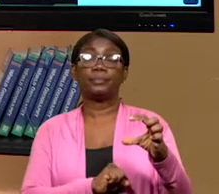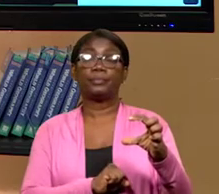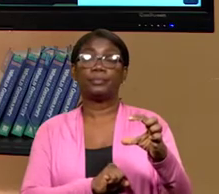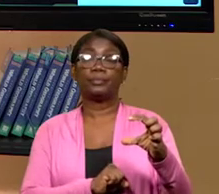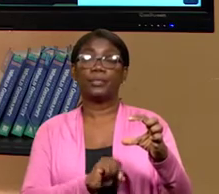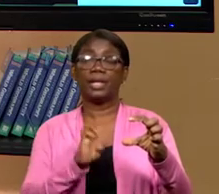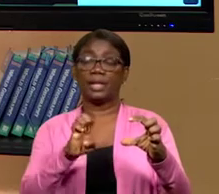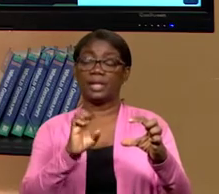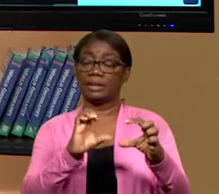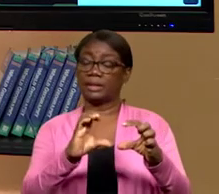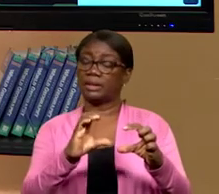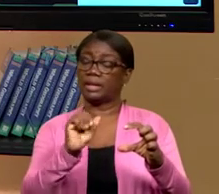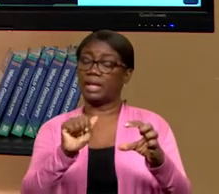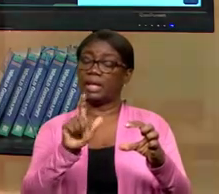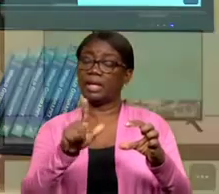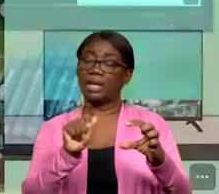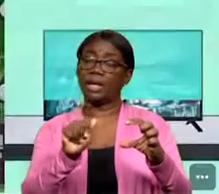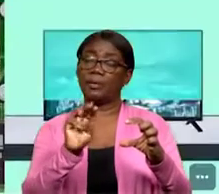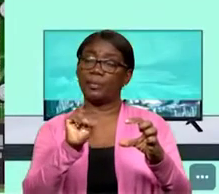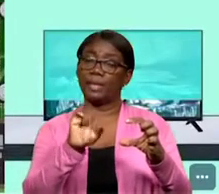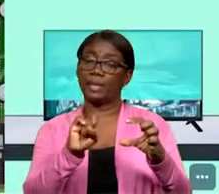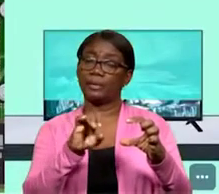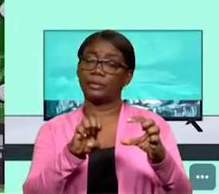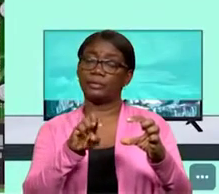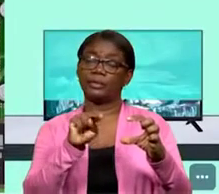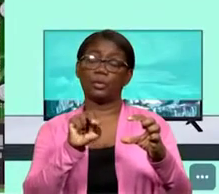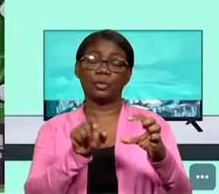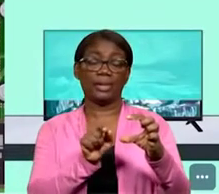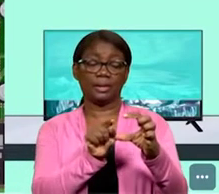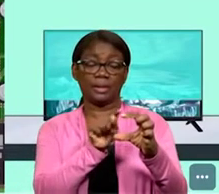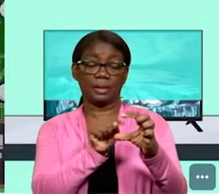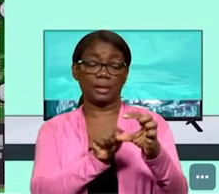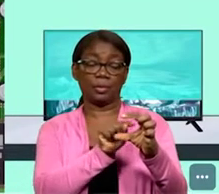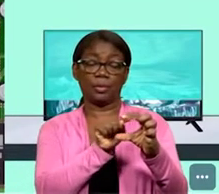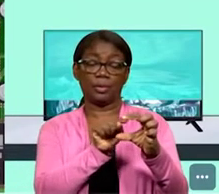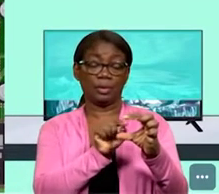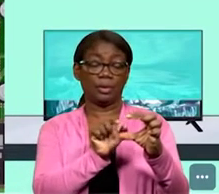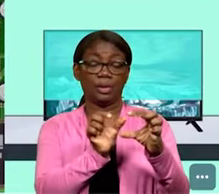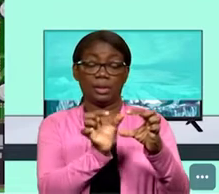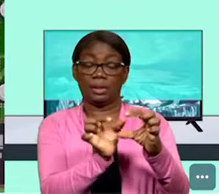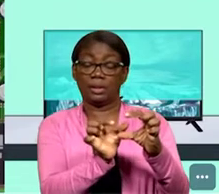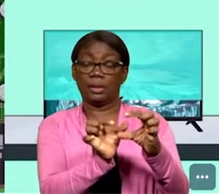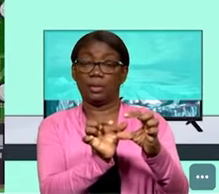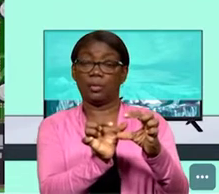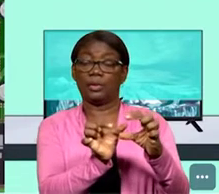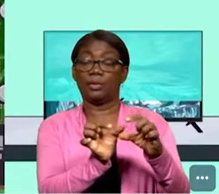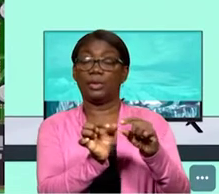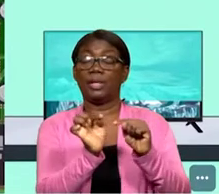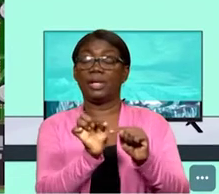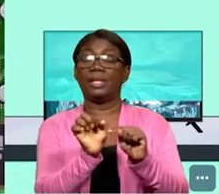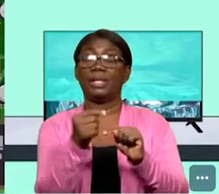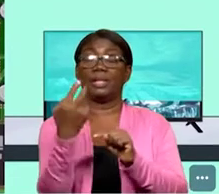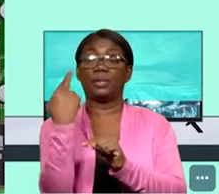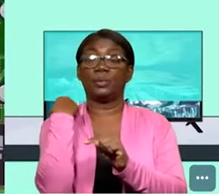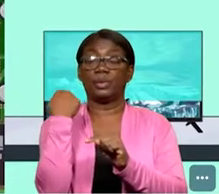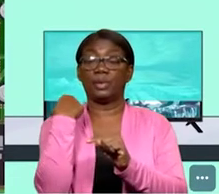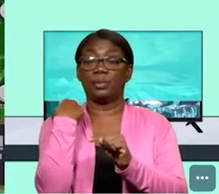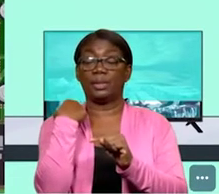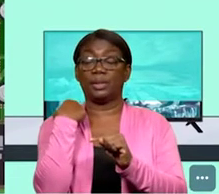escala o de escalamiento. ¿Ok? Este circuito tiene la característica o la obligación de generar